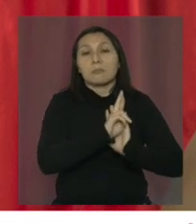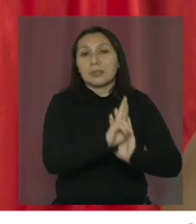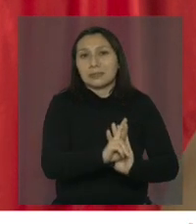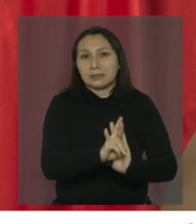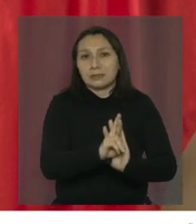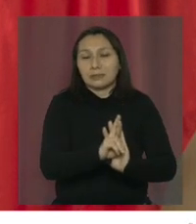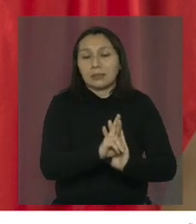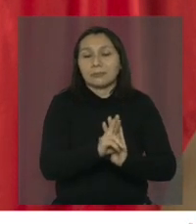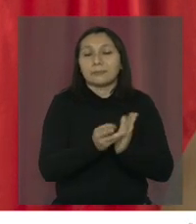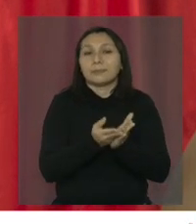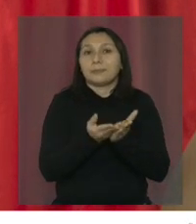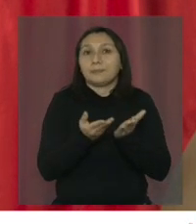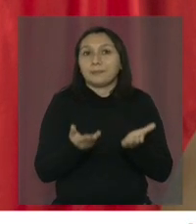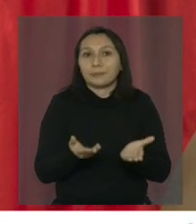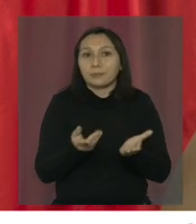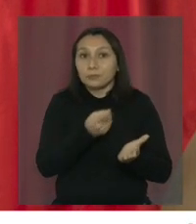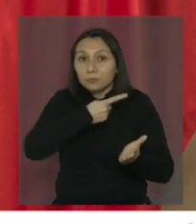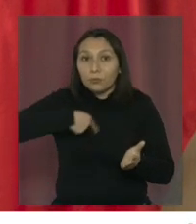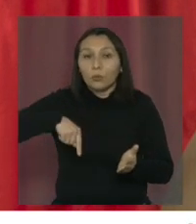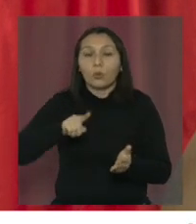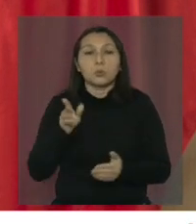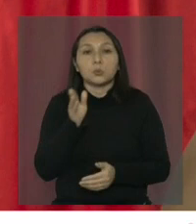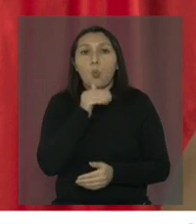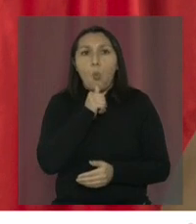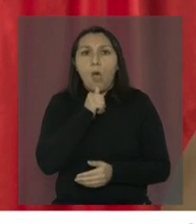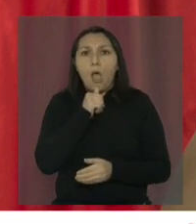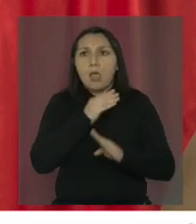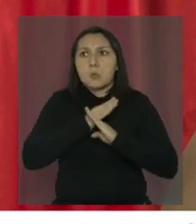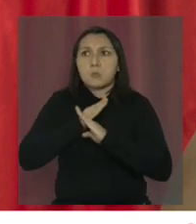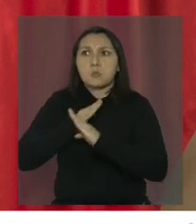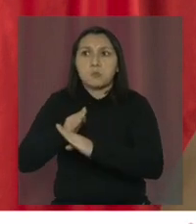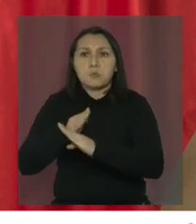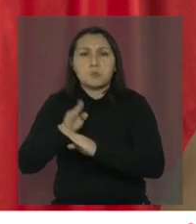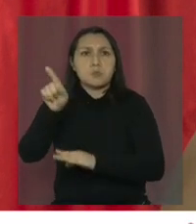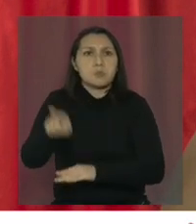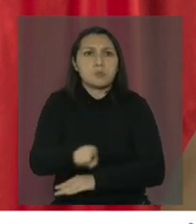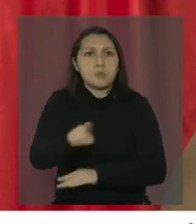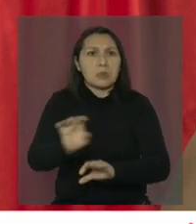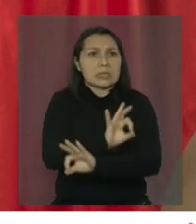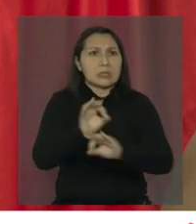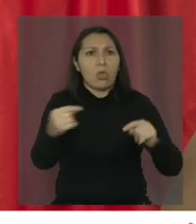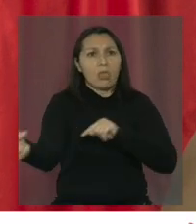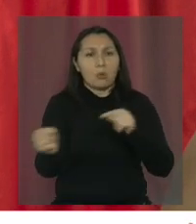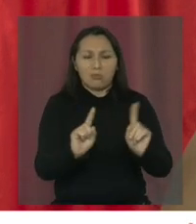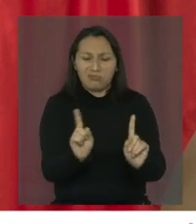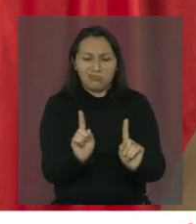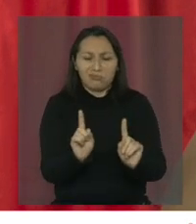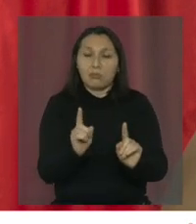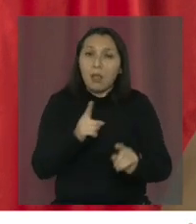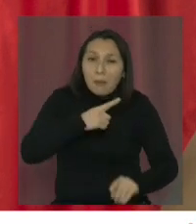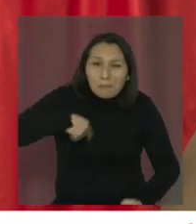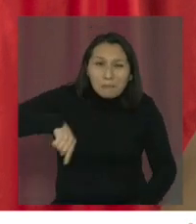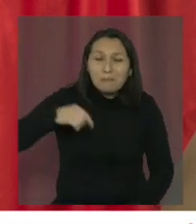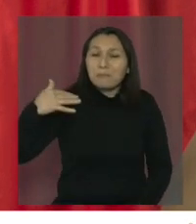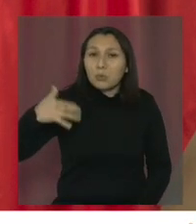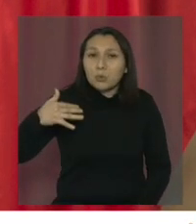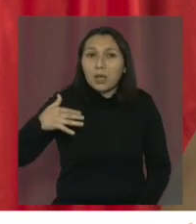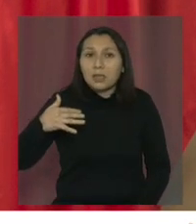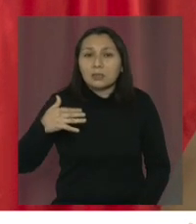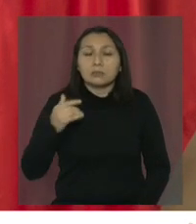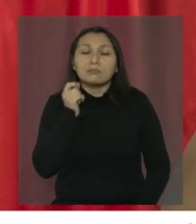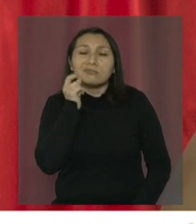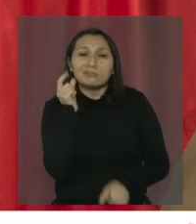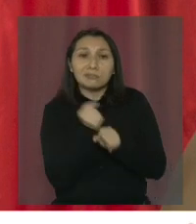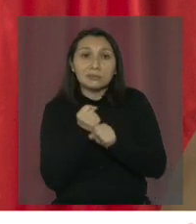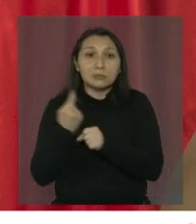por lo tanto nosotros no estamos censurando ni vamos a censurar ninguna discusión lo importante para nosotros en el altar la